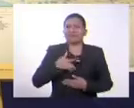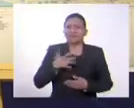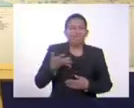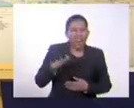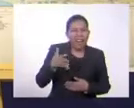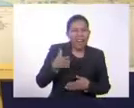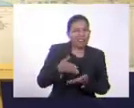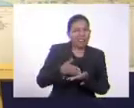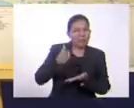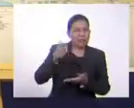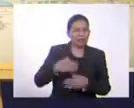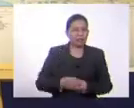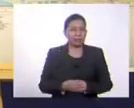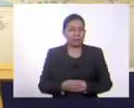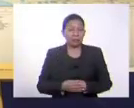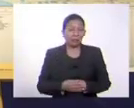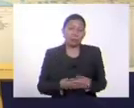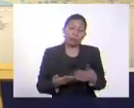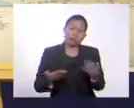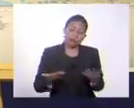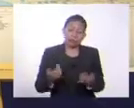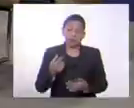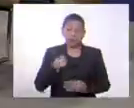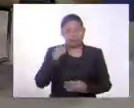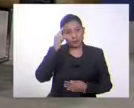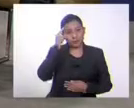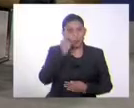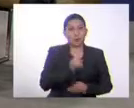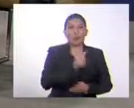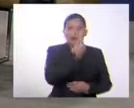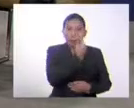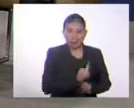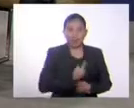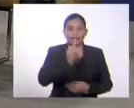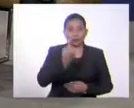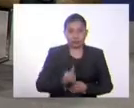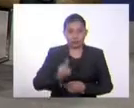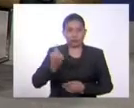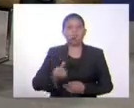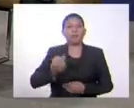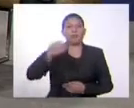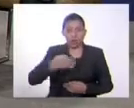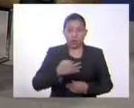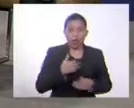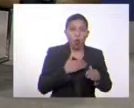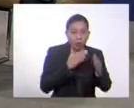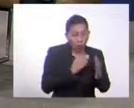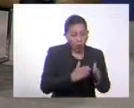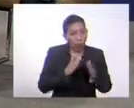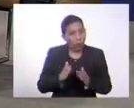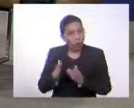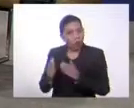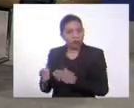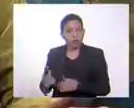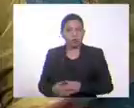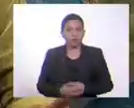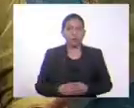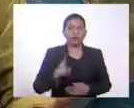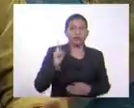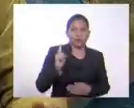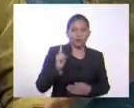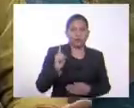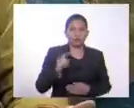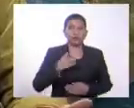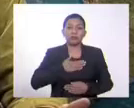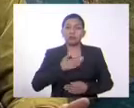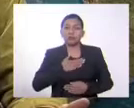que organizarnos. ¿Podría ser? Y una cosa, y es que yo puedo tener un instinto animal, pero al mismo tiempo vivo en una sociedad. Y si la